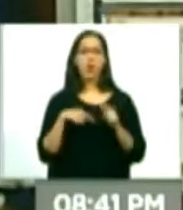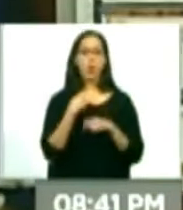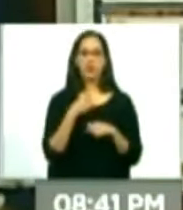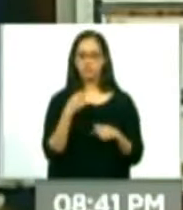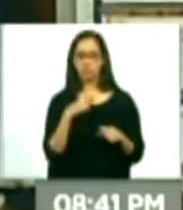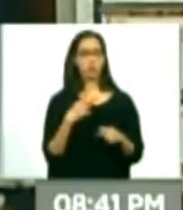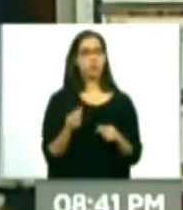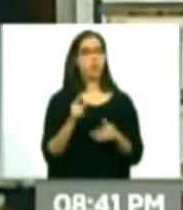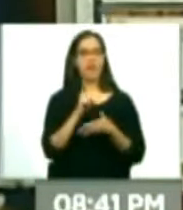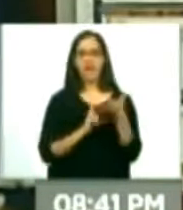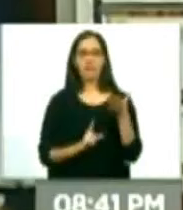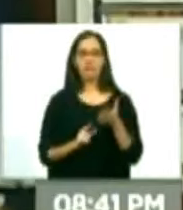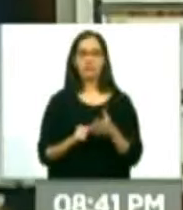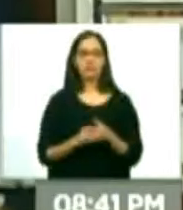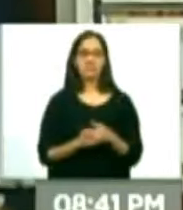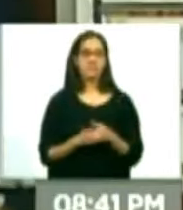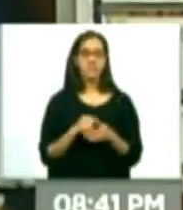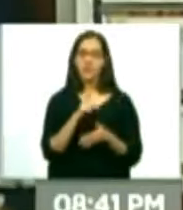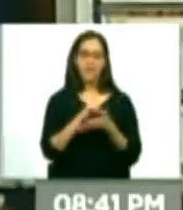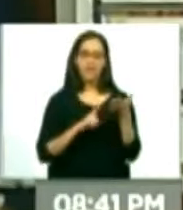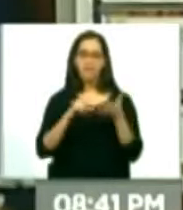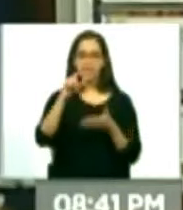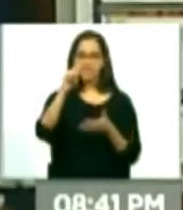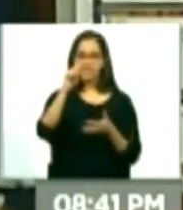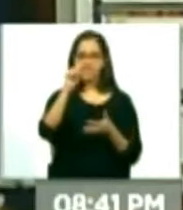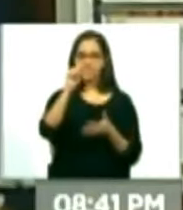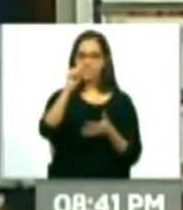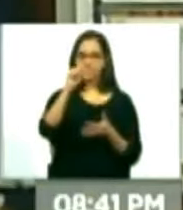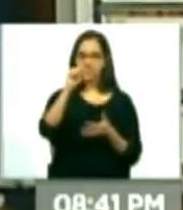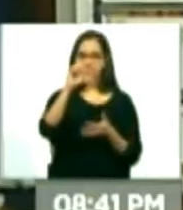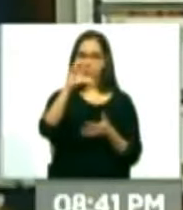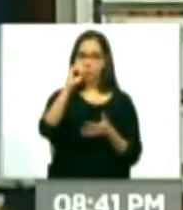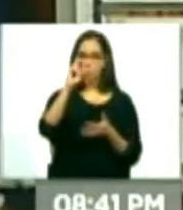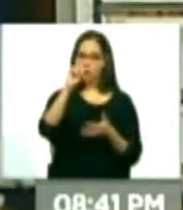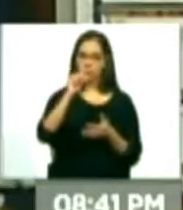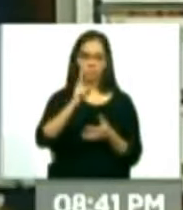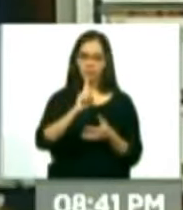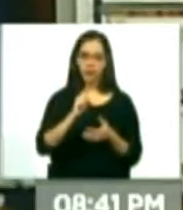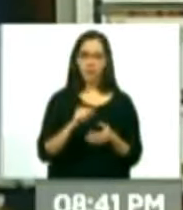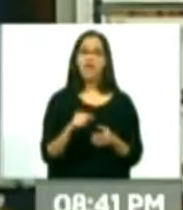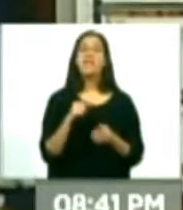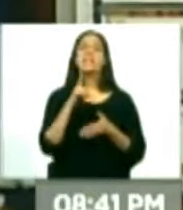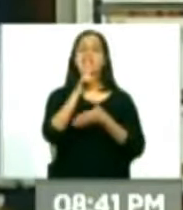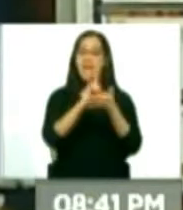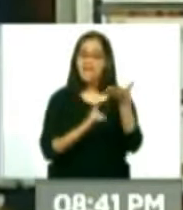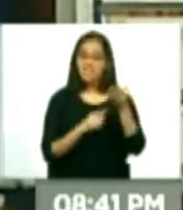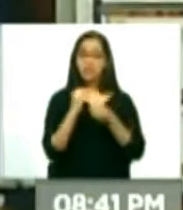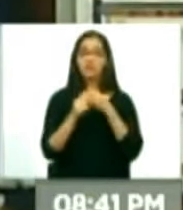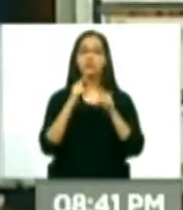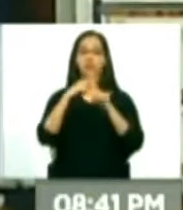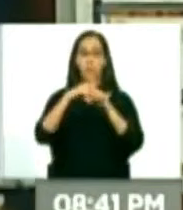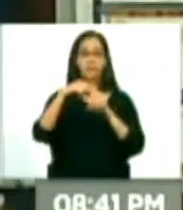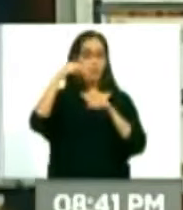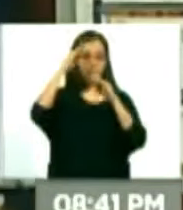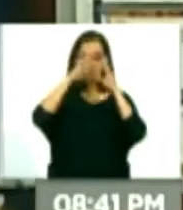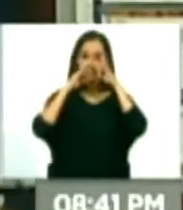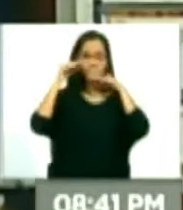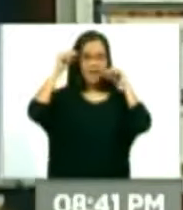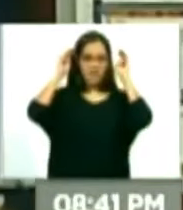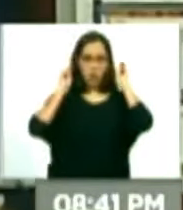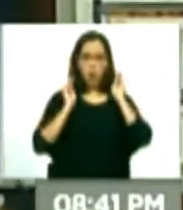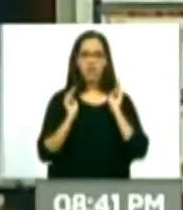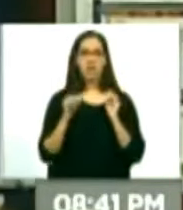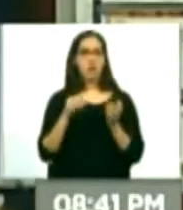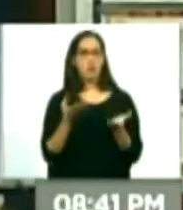dijeron, no, la lista Tascón. No, eso no fue la lista Tascón. No. La lista la hizo súmate. María Corina y su gente, los que estaban ahí. Un tal Palacio, un